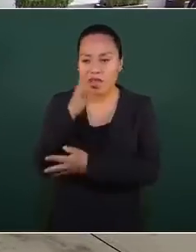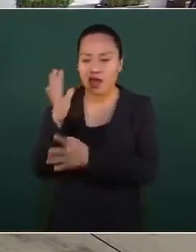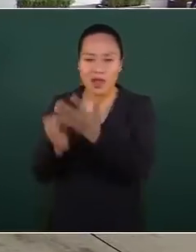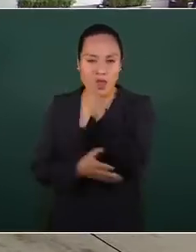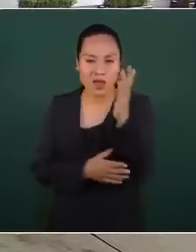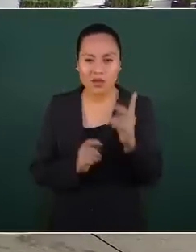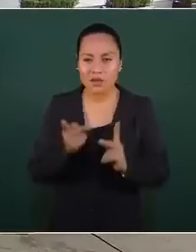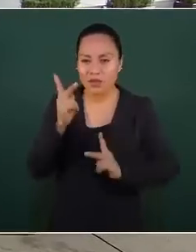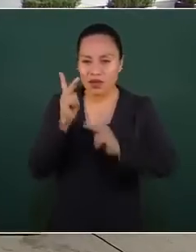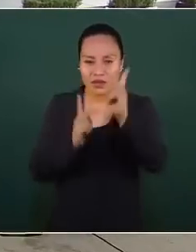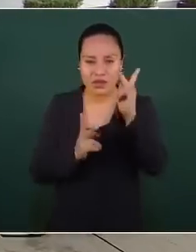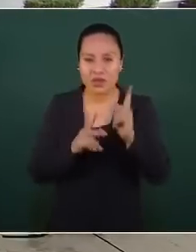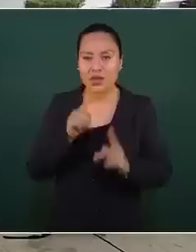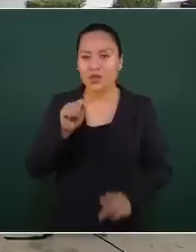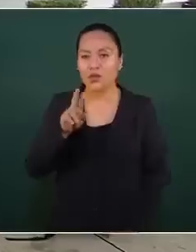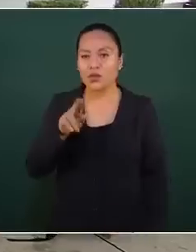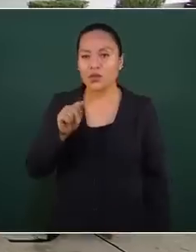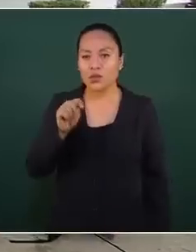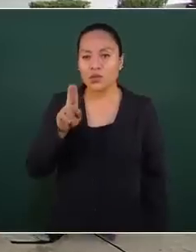Tutultepec.